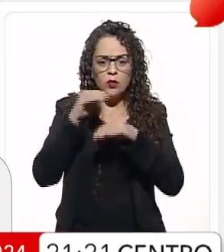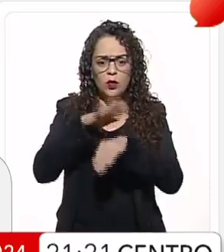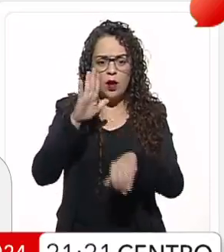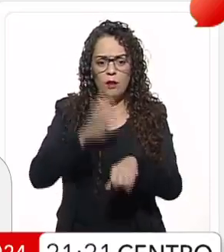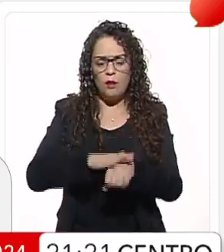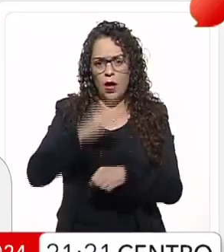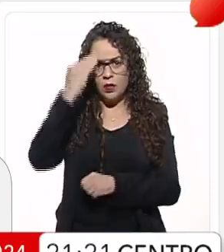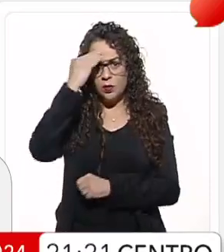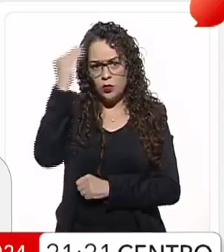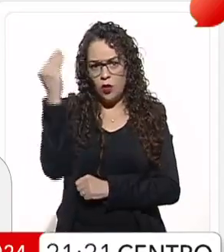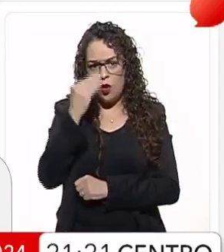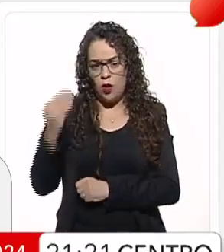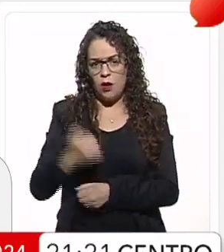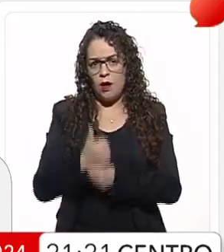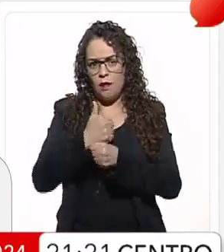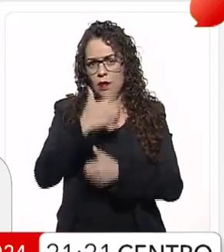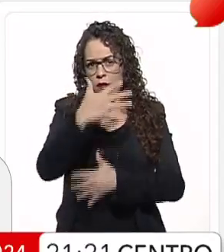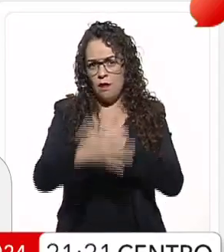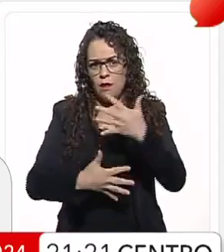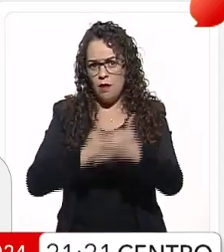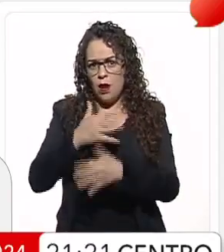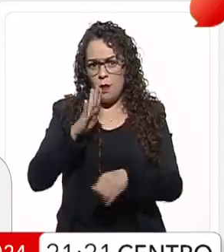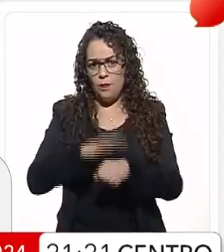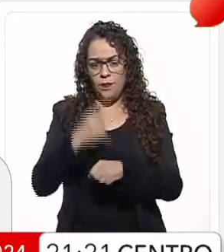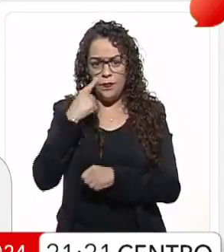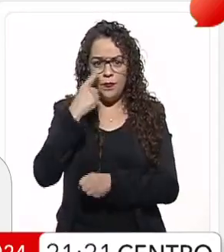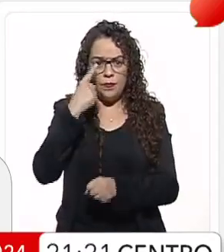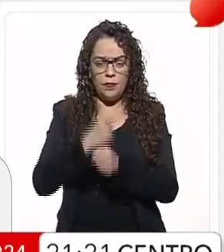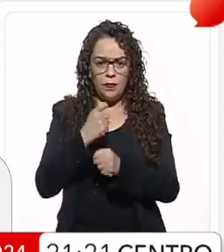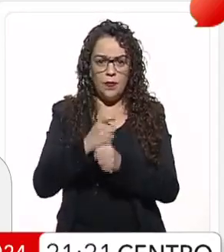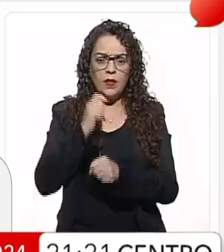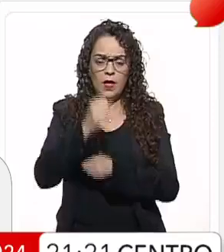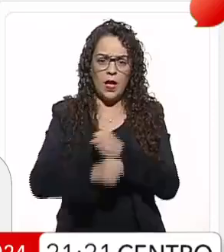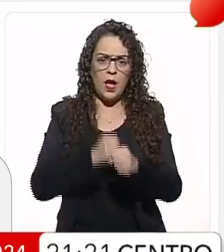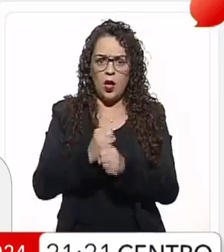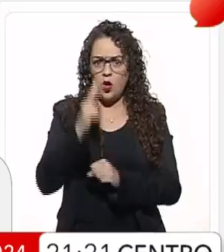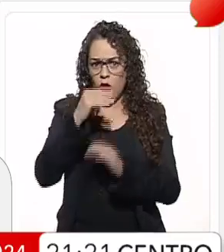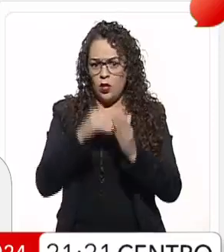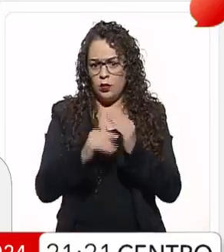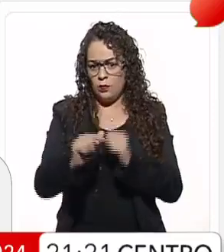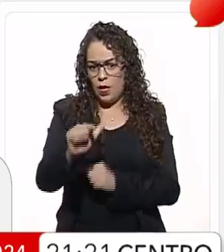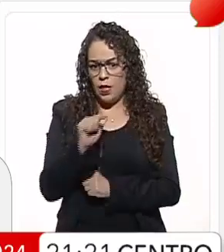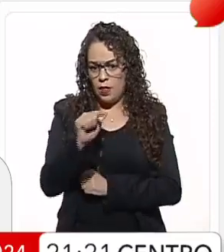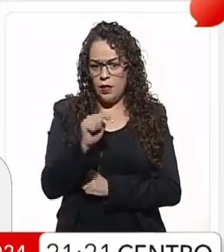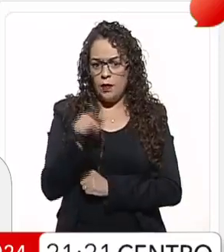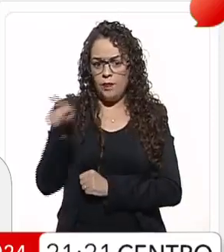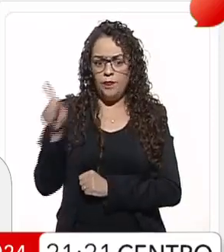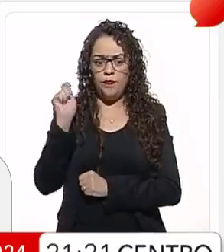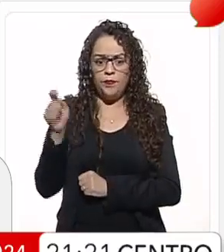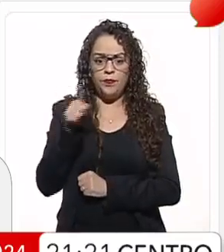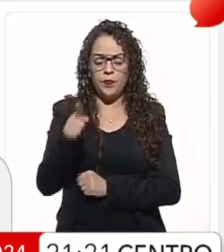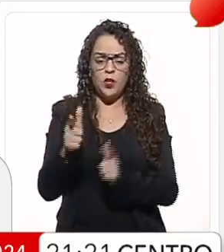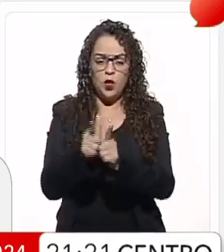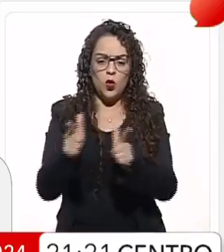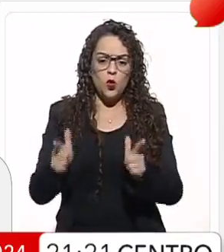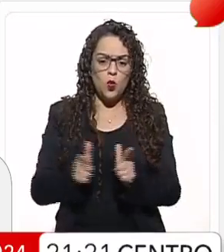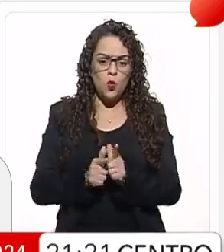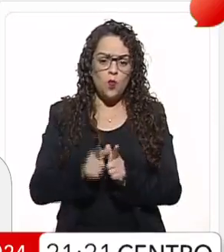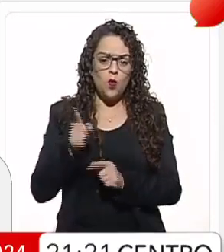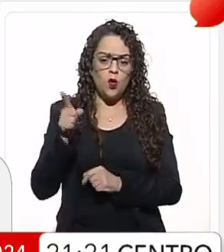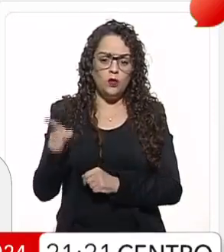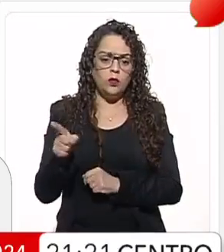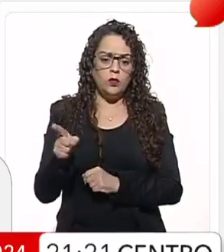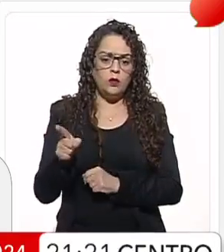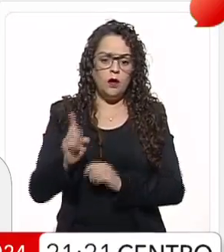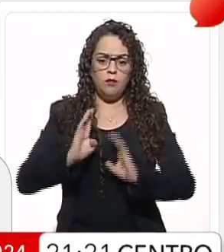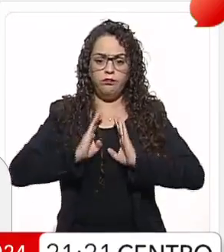Venezuela, sobre todo en el año 2017, durante las guarimbas, digamos, grupos paramilitares financiados por el exterior